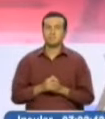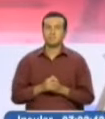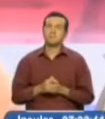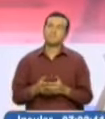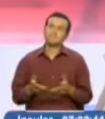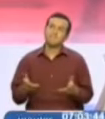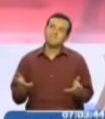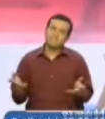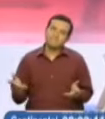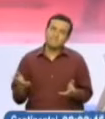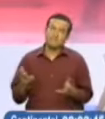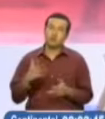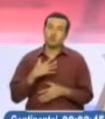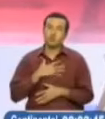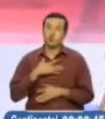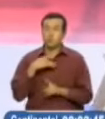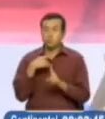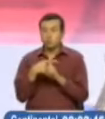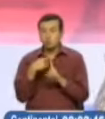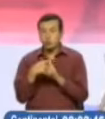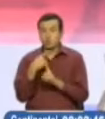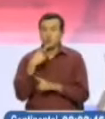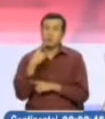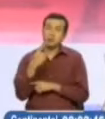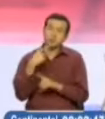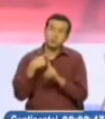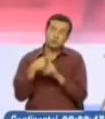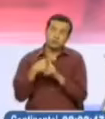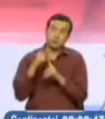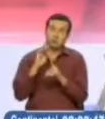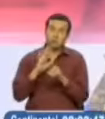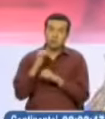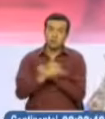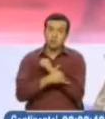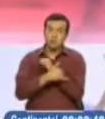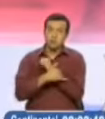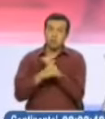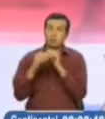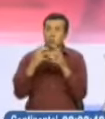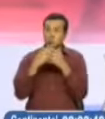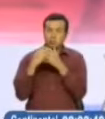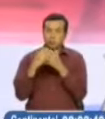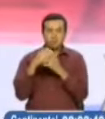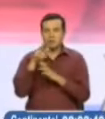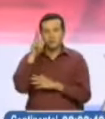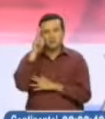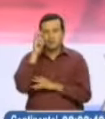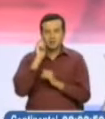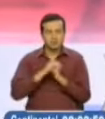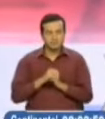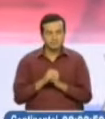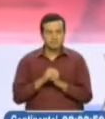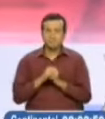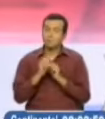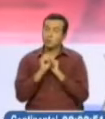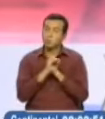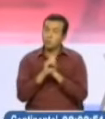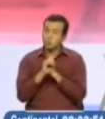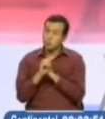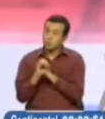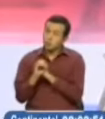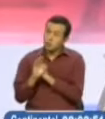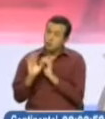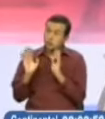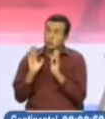Digamos que yo no soy de los optimistas que dice que el país se va a volver a la unidad y cosas así. Creo que la campaña al final decantó en